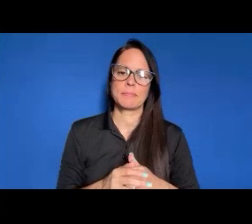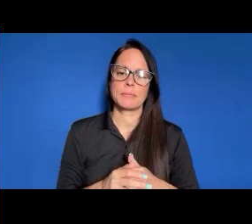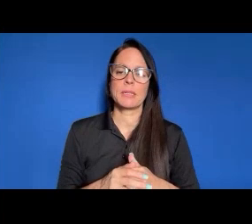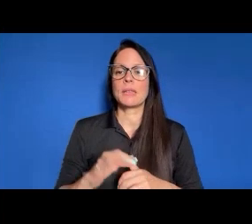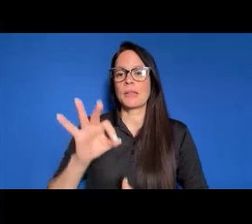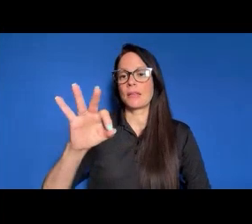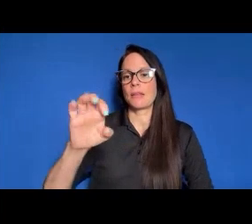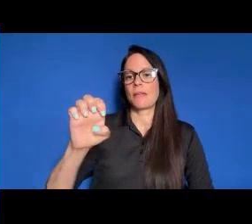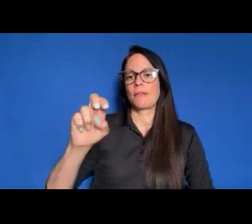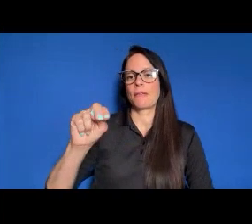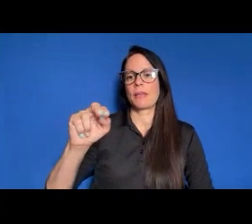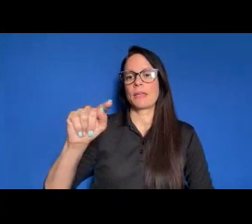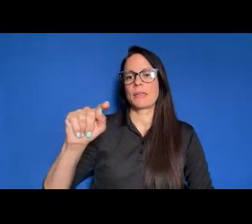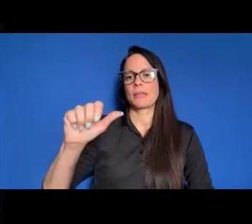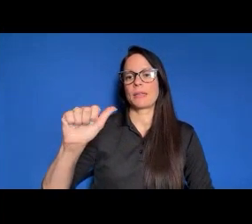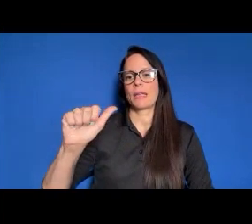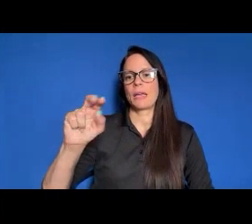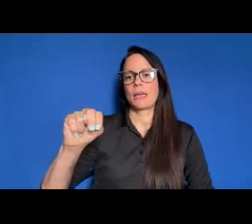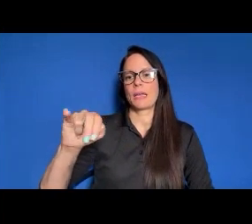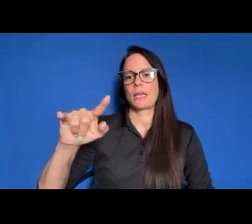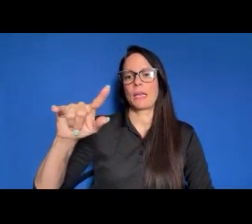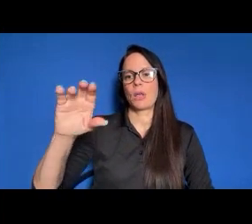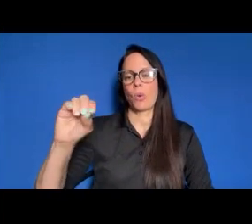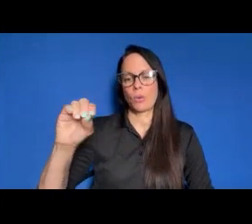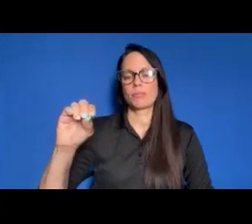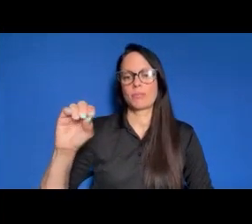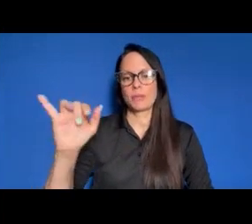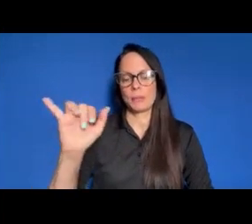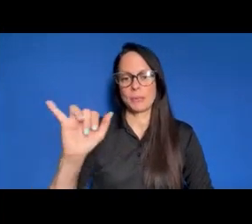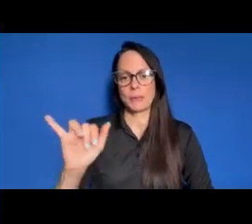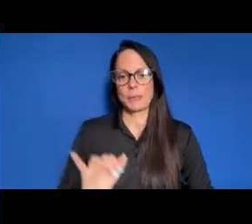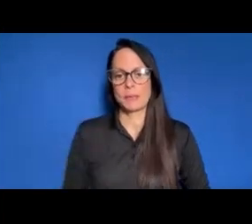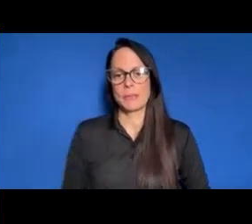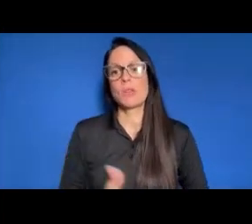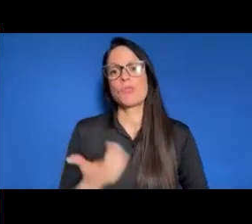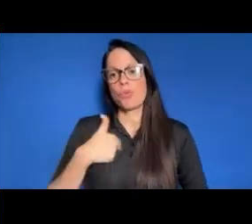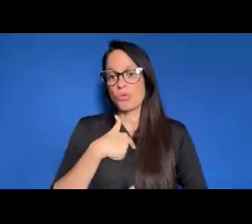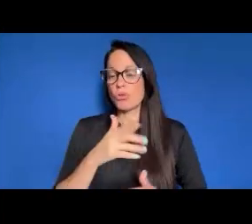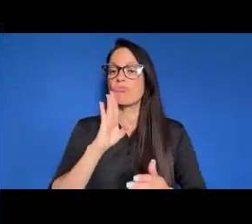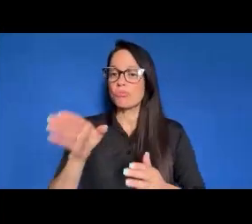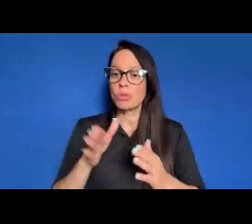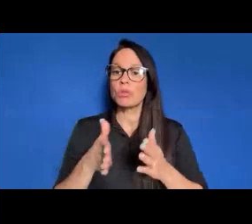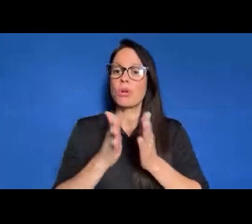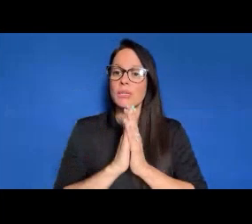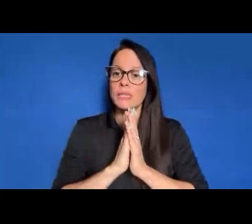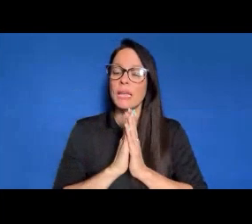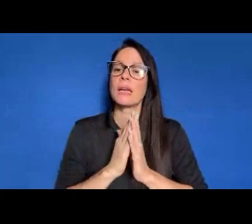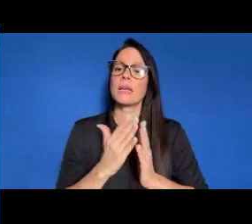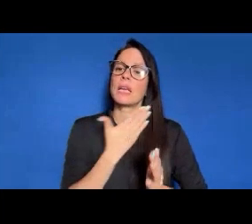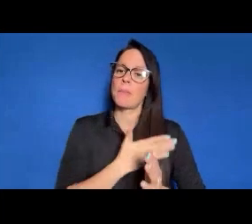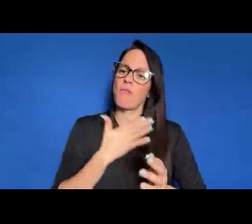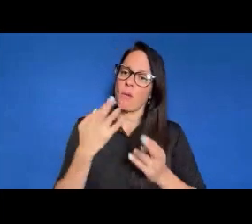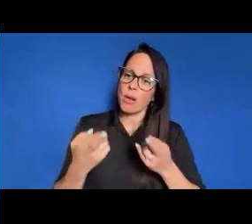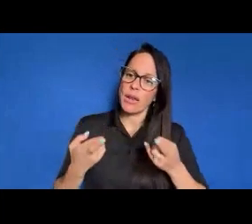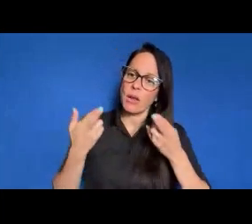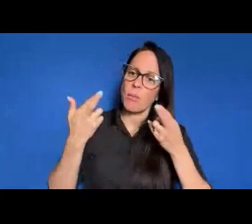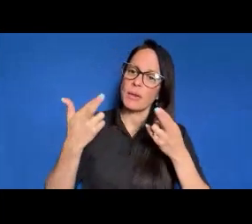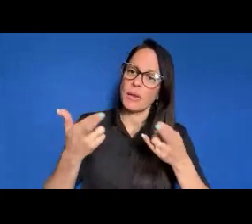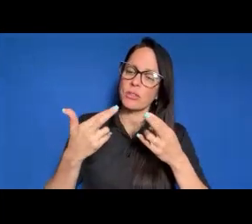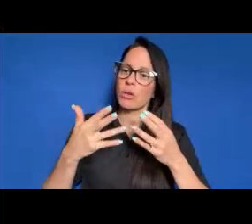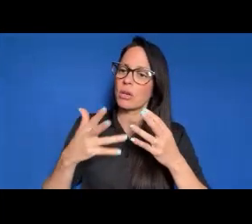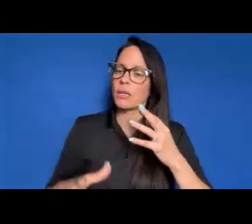droga legal. Pues estaríamos solicitando, ¿verdad?, que dentro de esas recomendaciones, y el resto del comité esté de